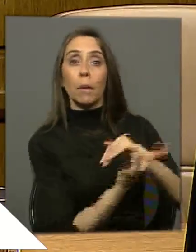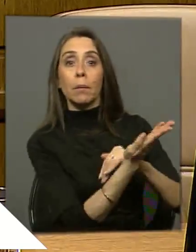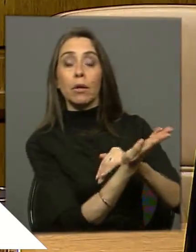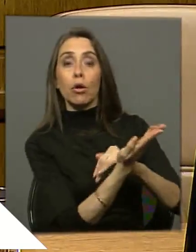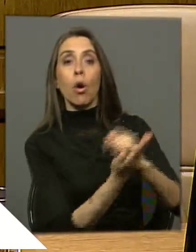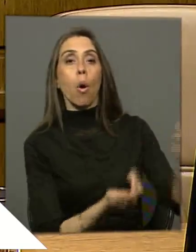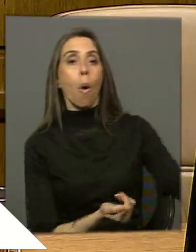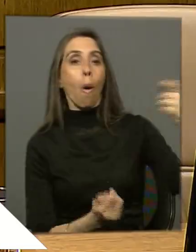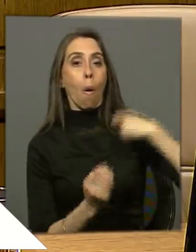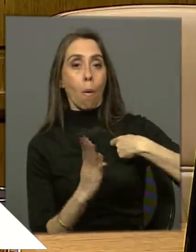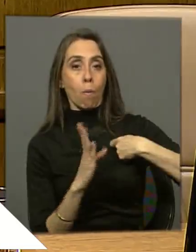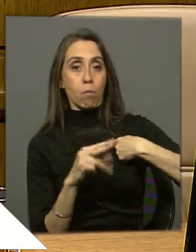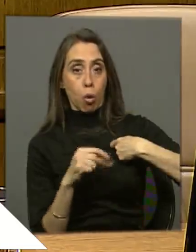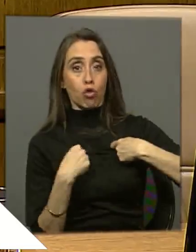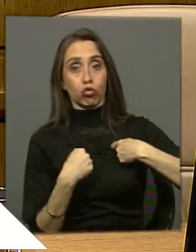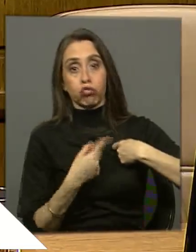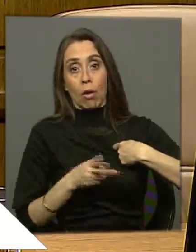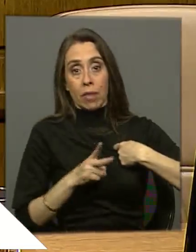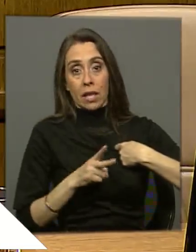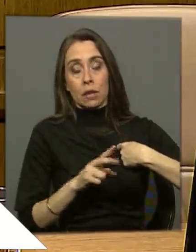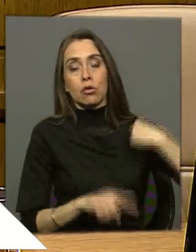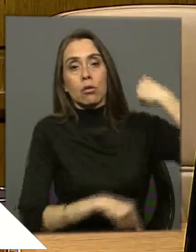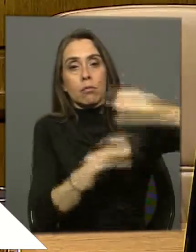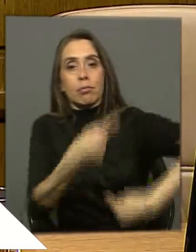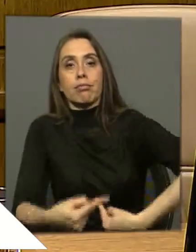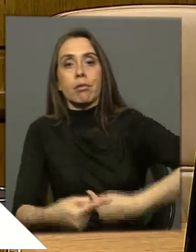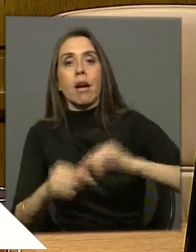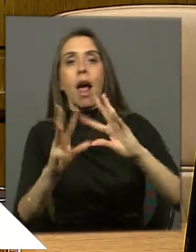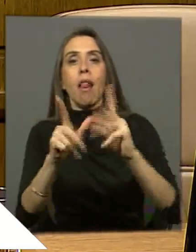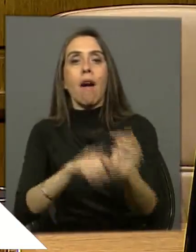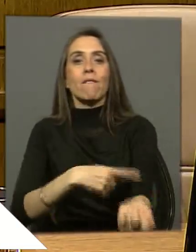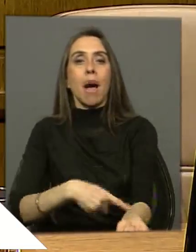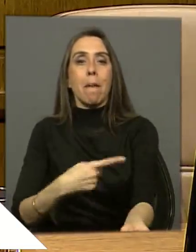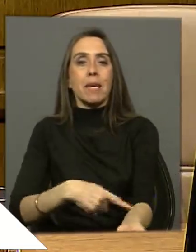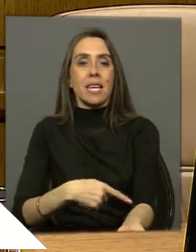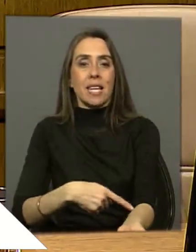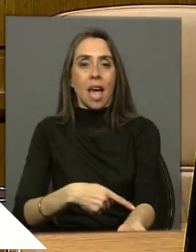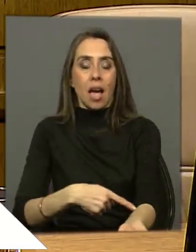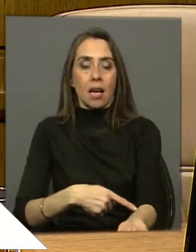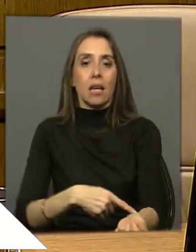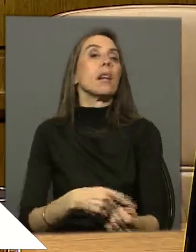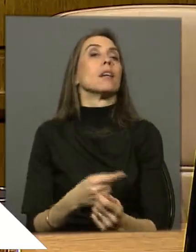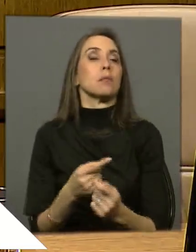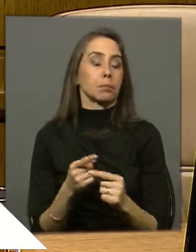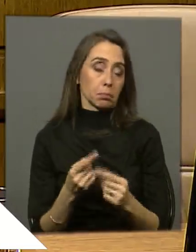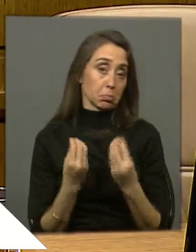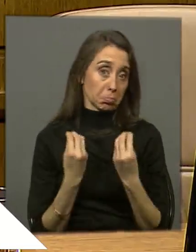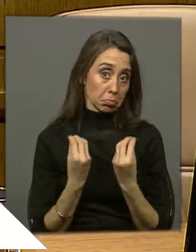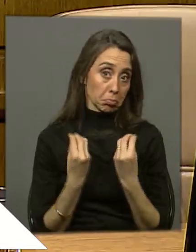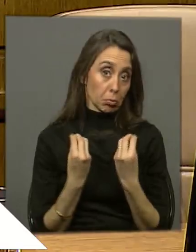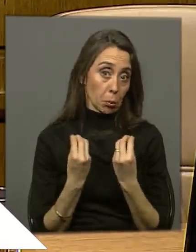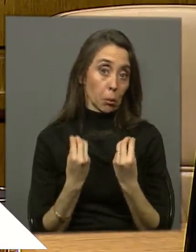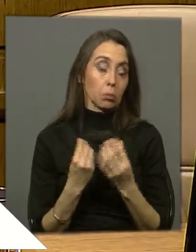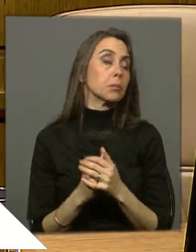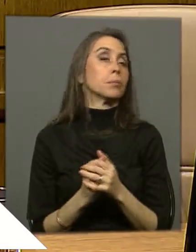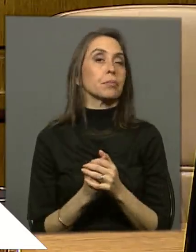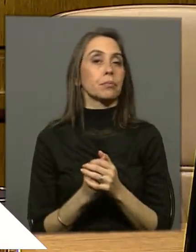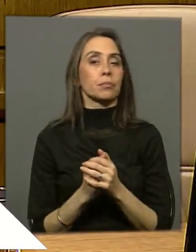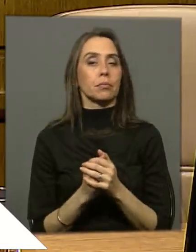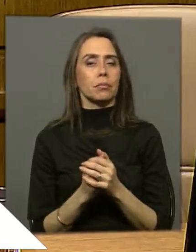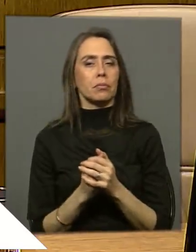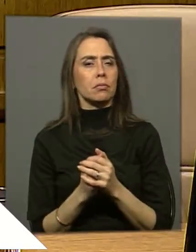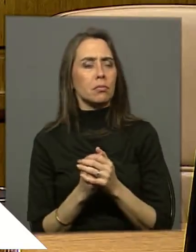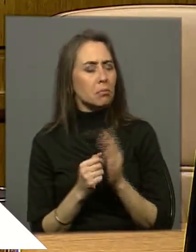bonificación a la que tiene derecho la hereda su familia, lo que a me parece muy atendible. No lo vi